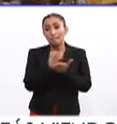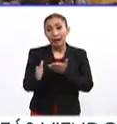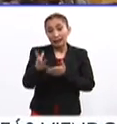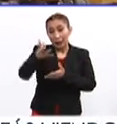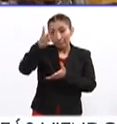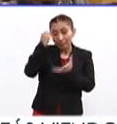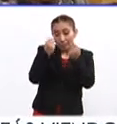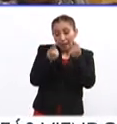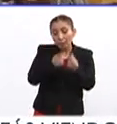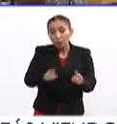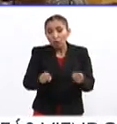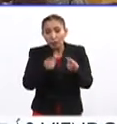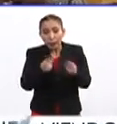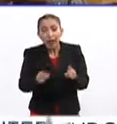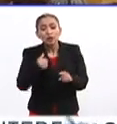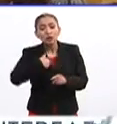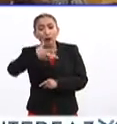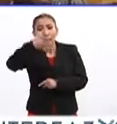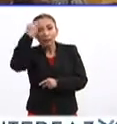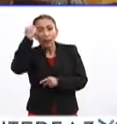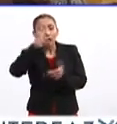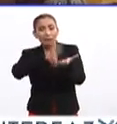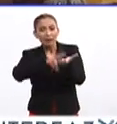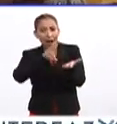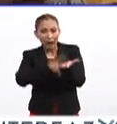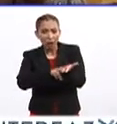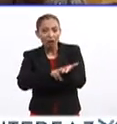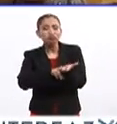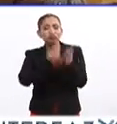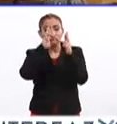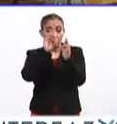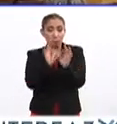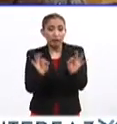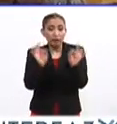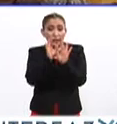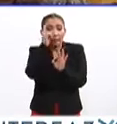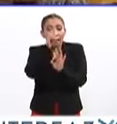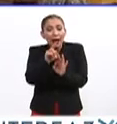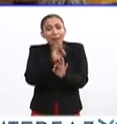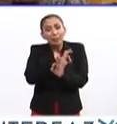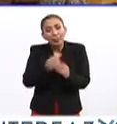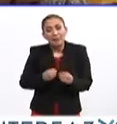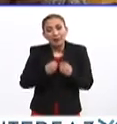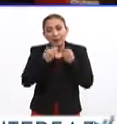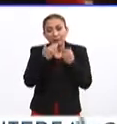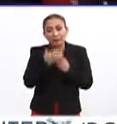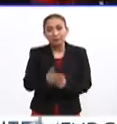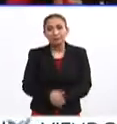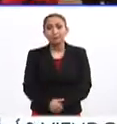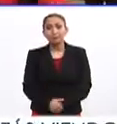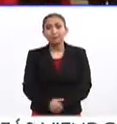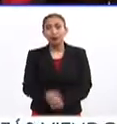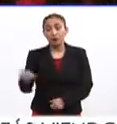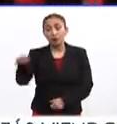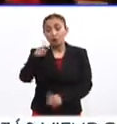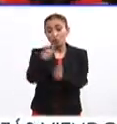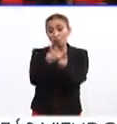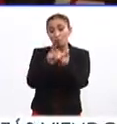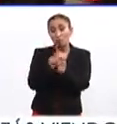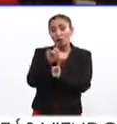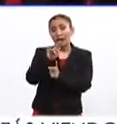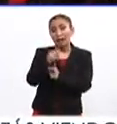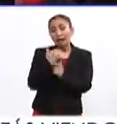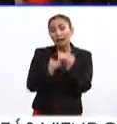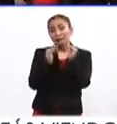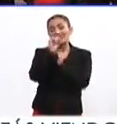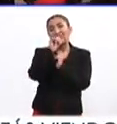aprender música, aprendo valores muy importantes para poder vivir bien. Entre su orquesta resalta